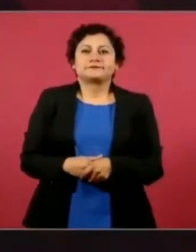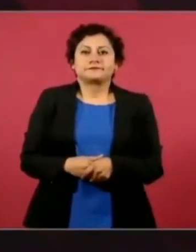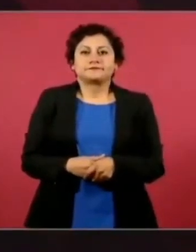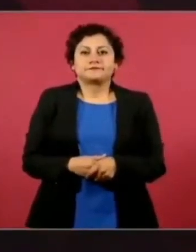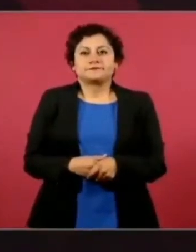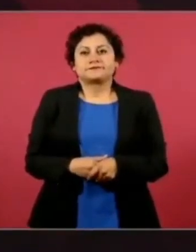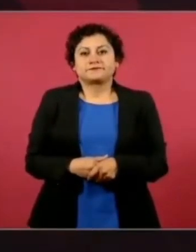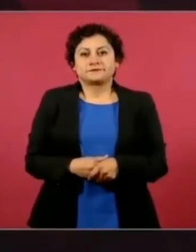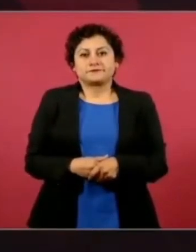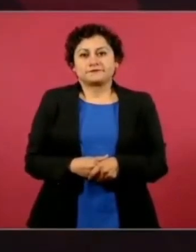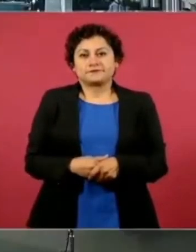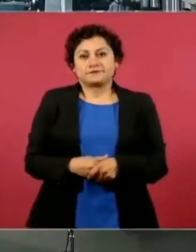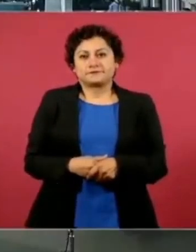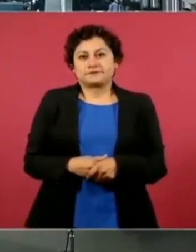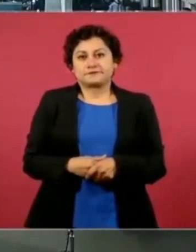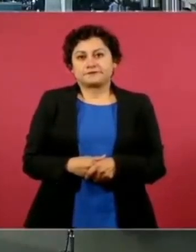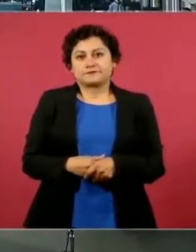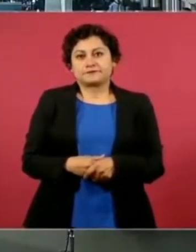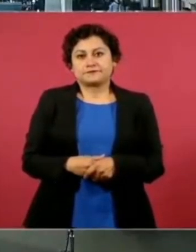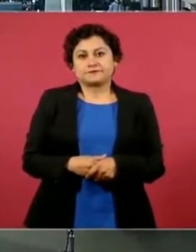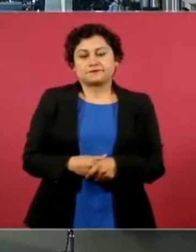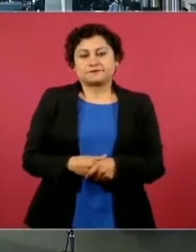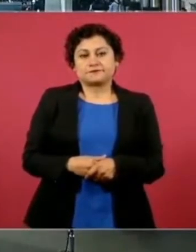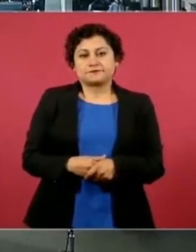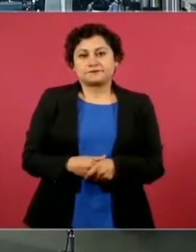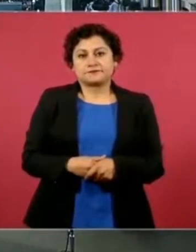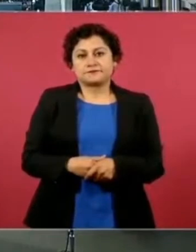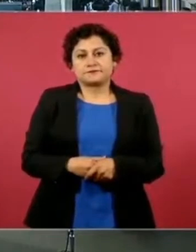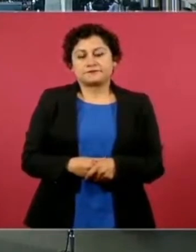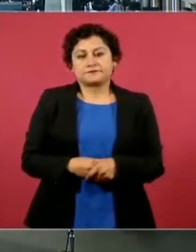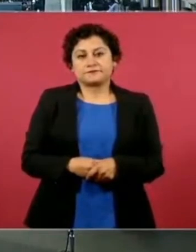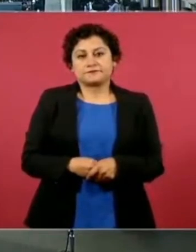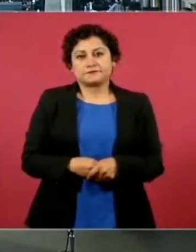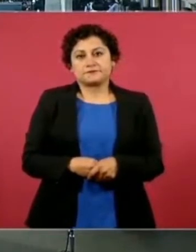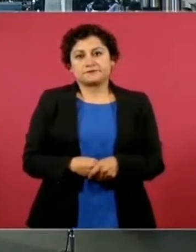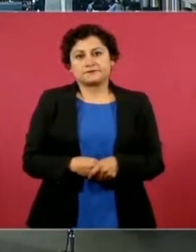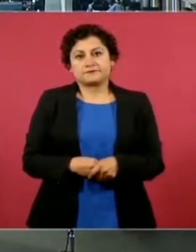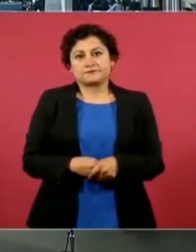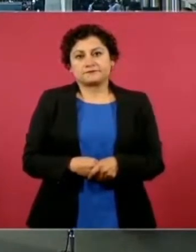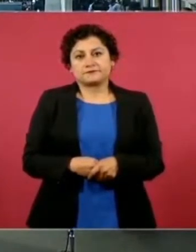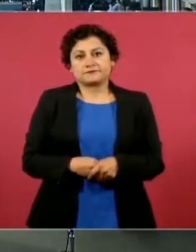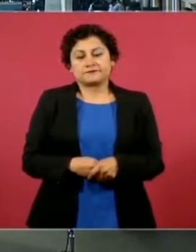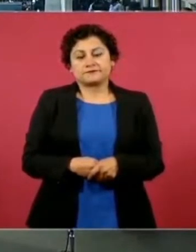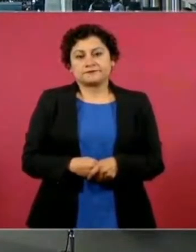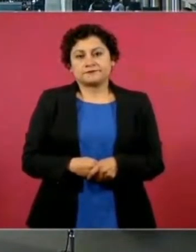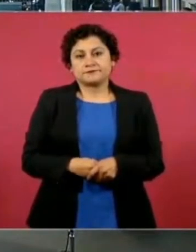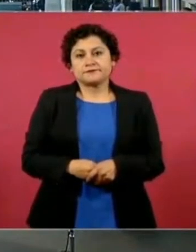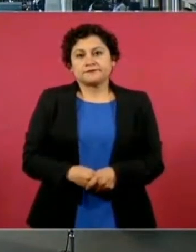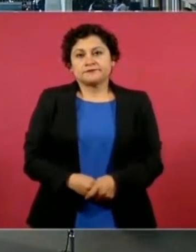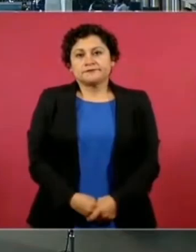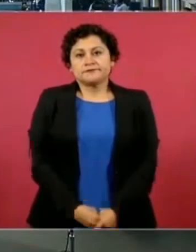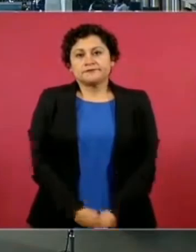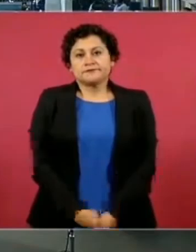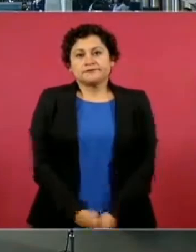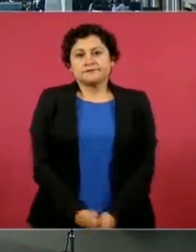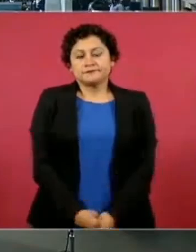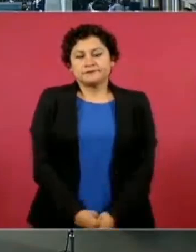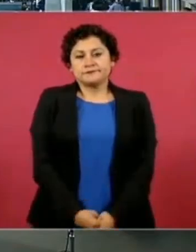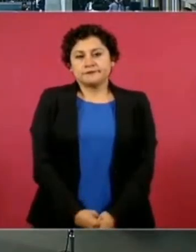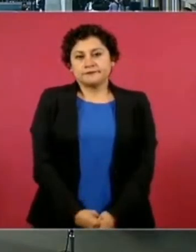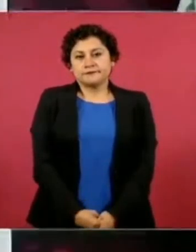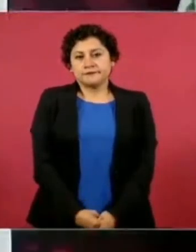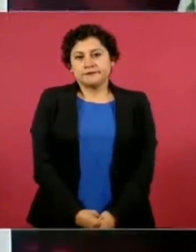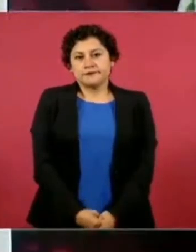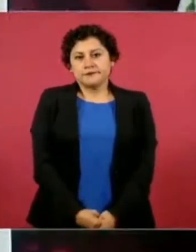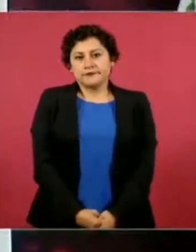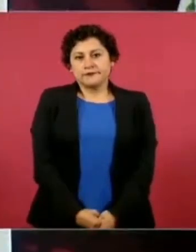ya